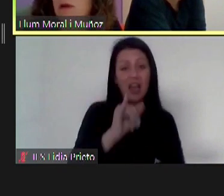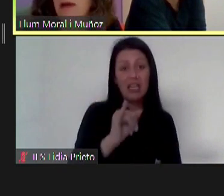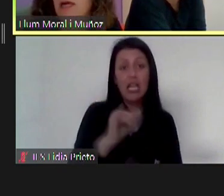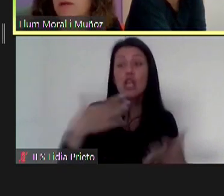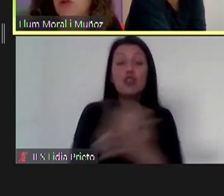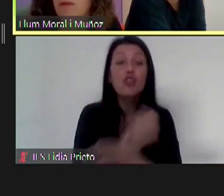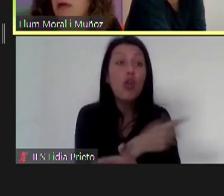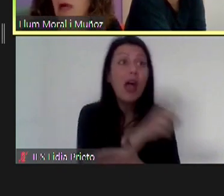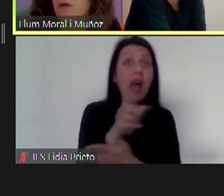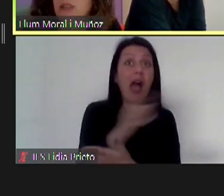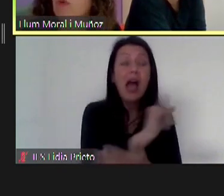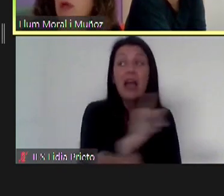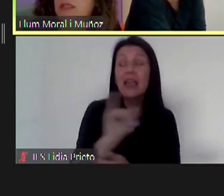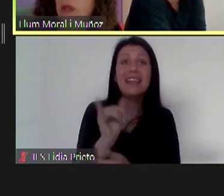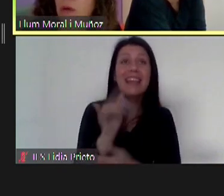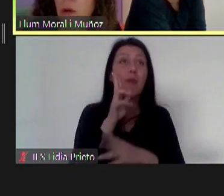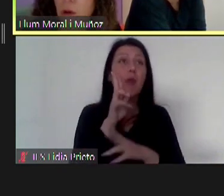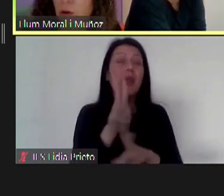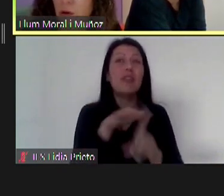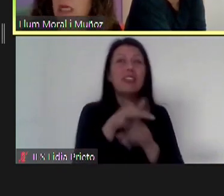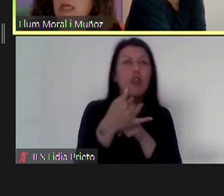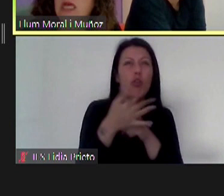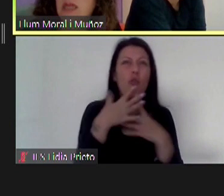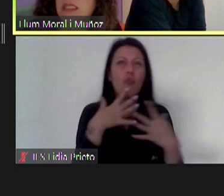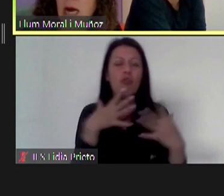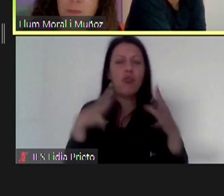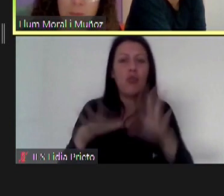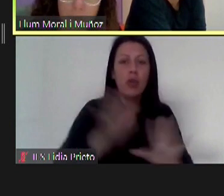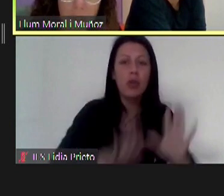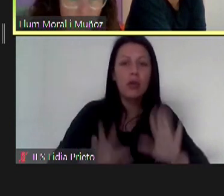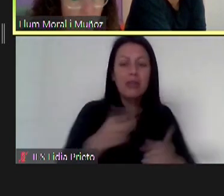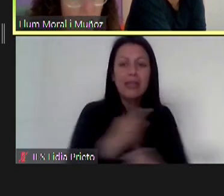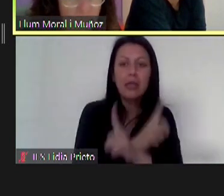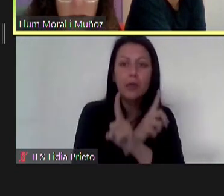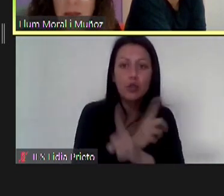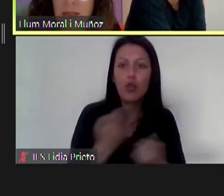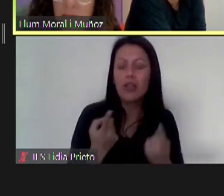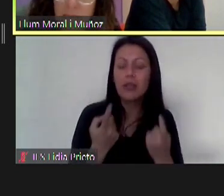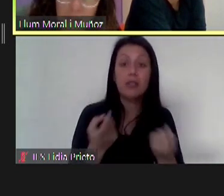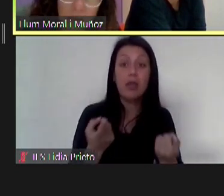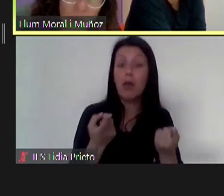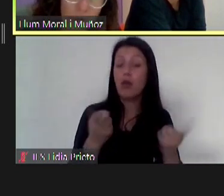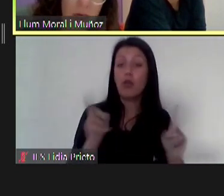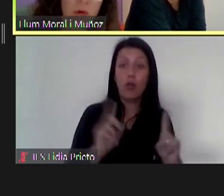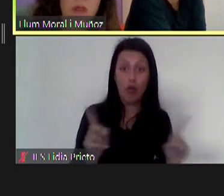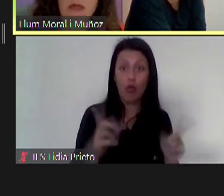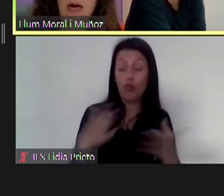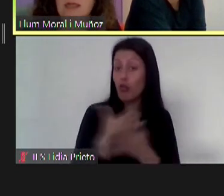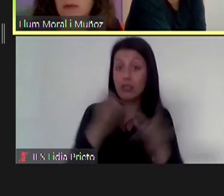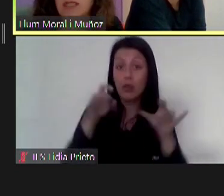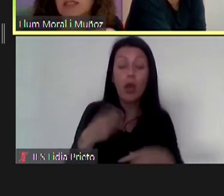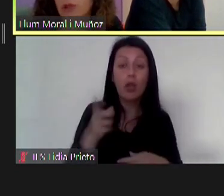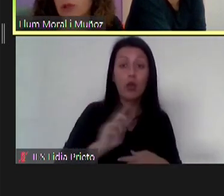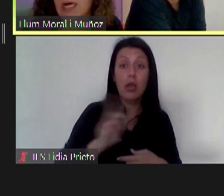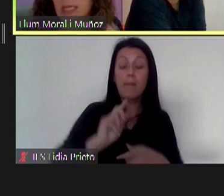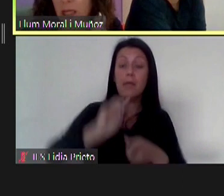todas las vamos a ver en una situación de agitación ni de necesidad. Sí que es verdad que si nos encontramos